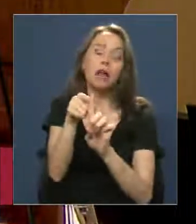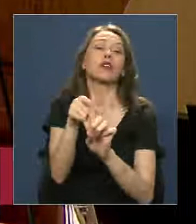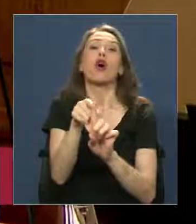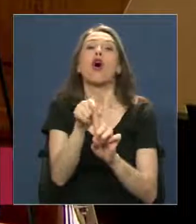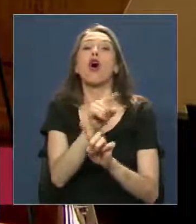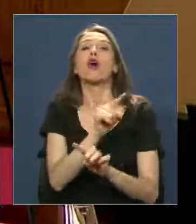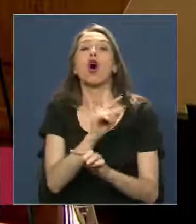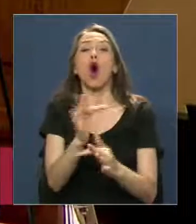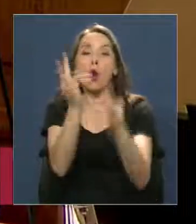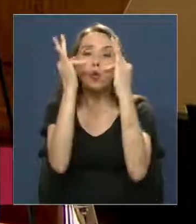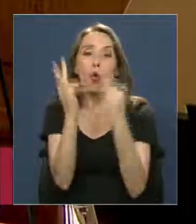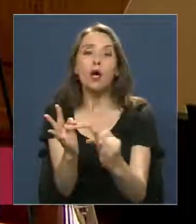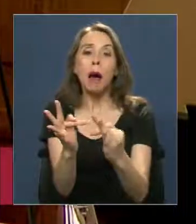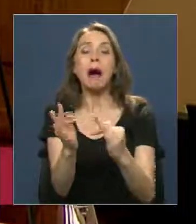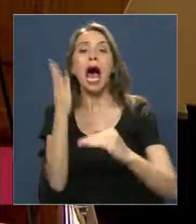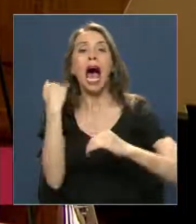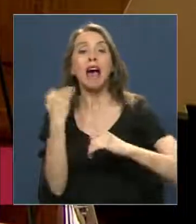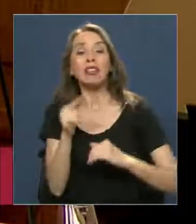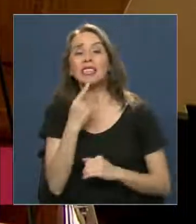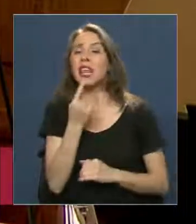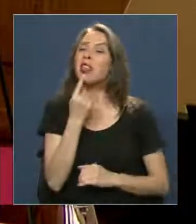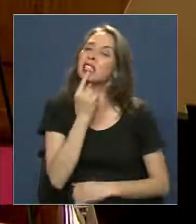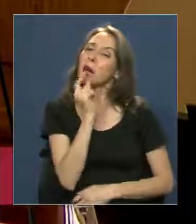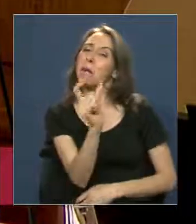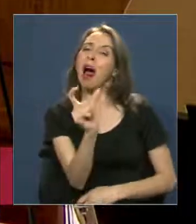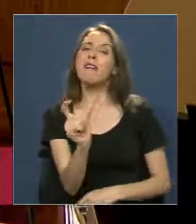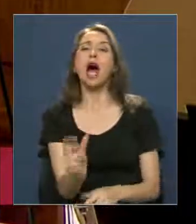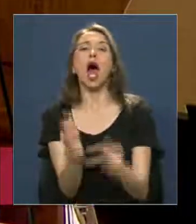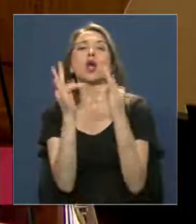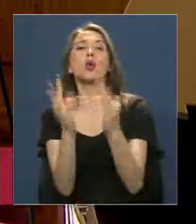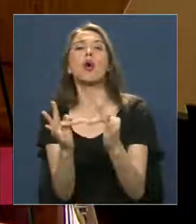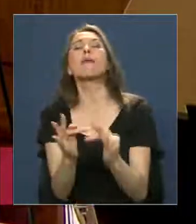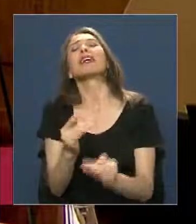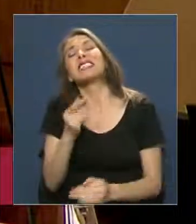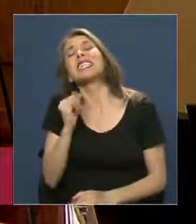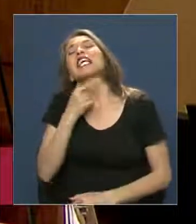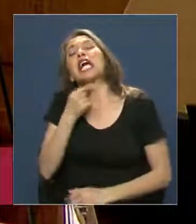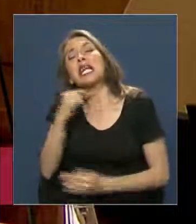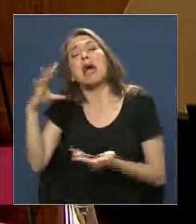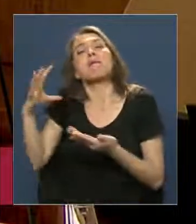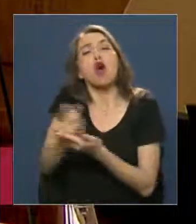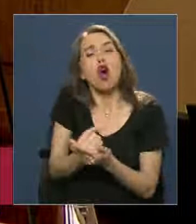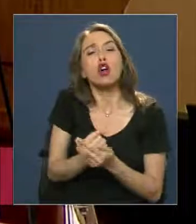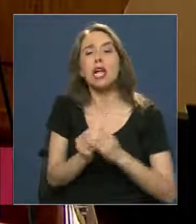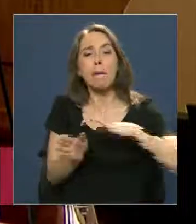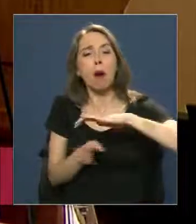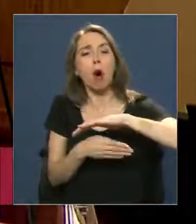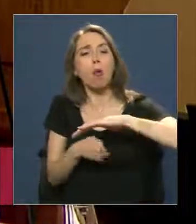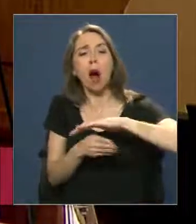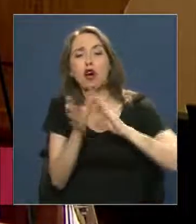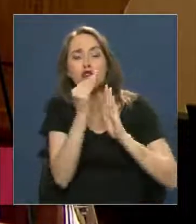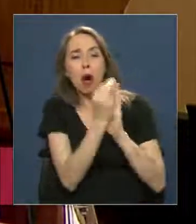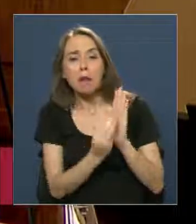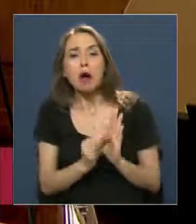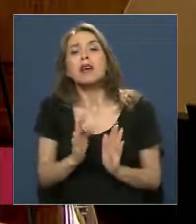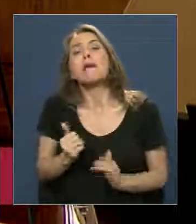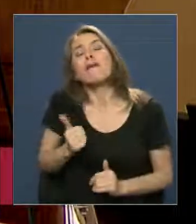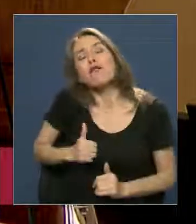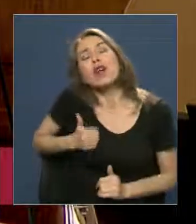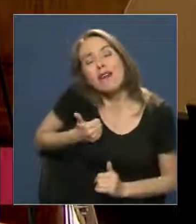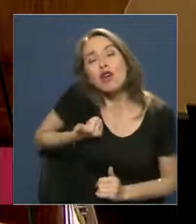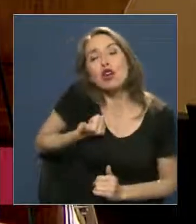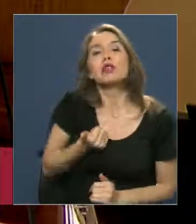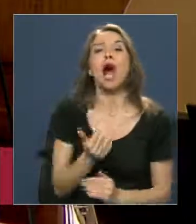ser un concepto hueco, vacío, una declaración de intenciones, una disposición de buena voluntad para